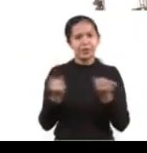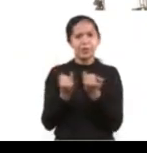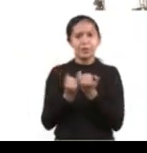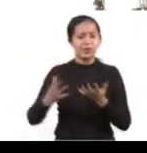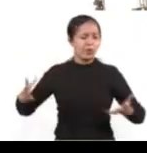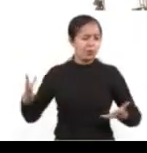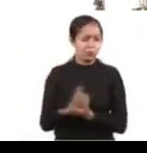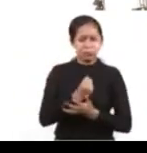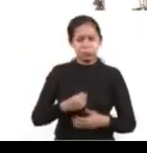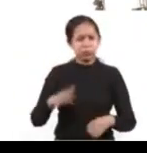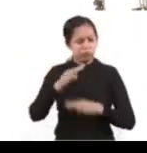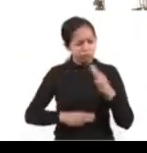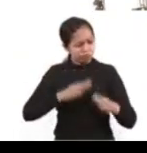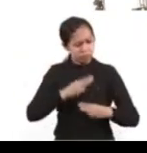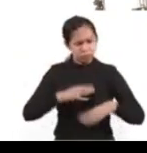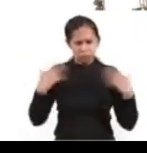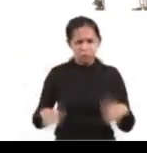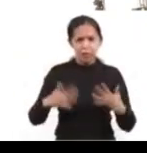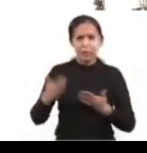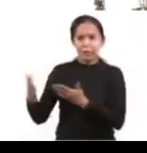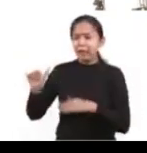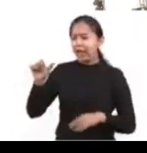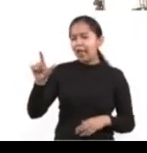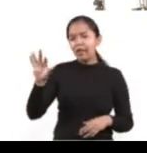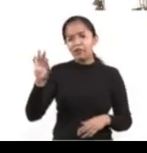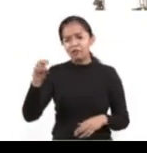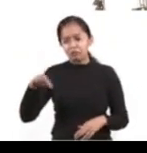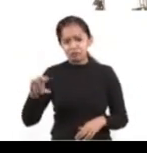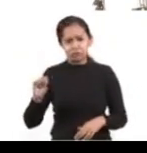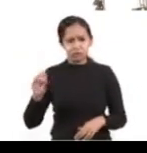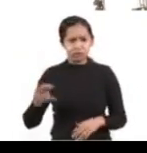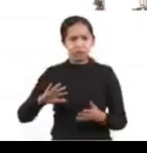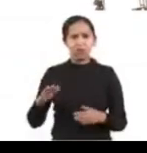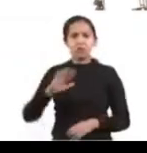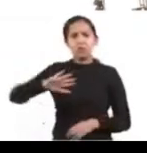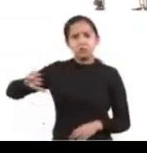campeón mundial. Tenemos a Alfonso